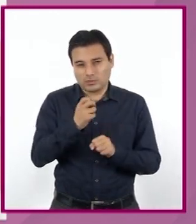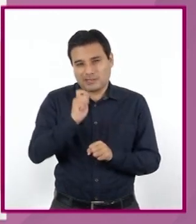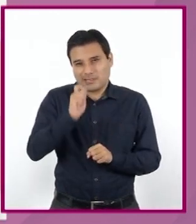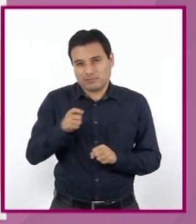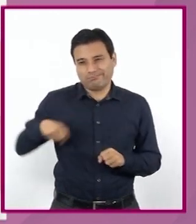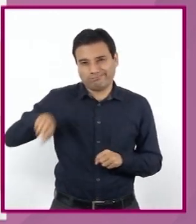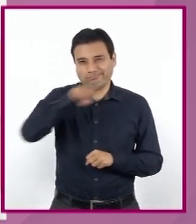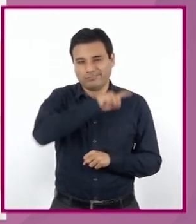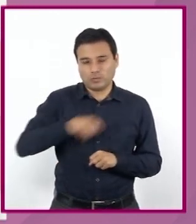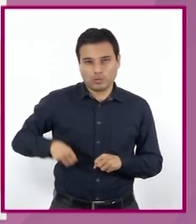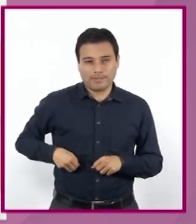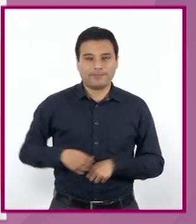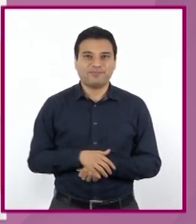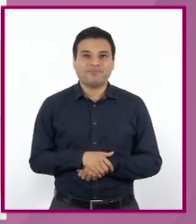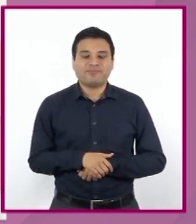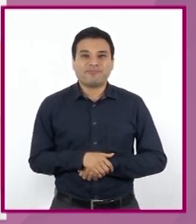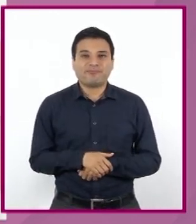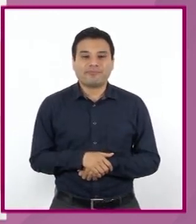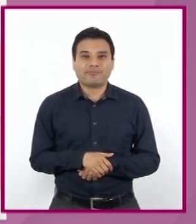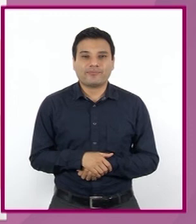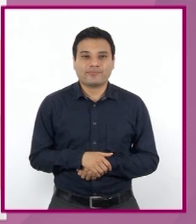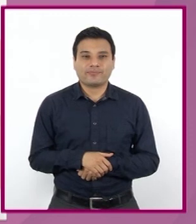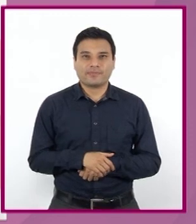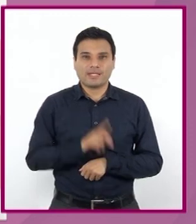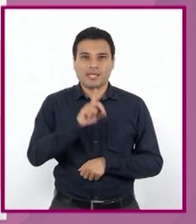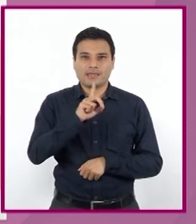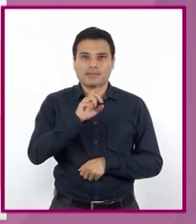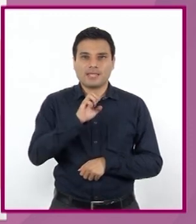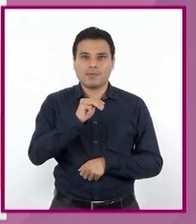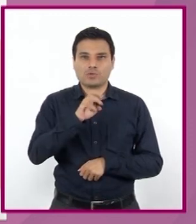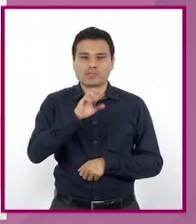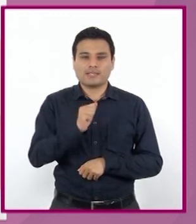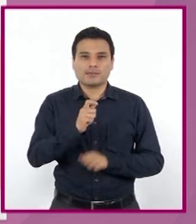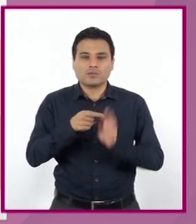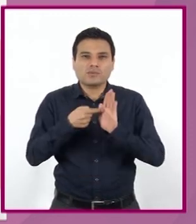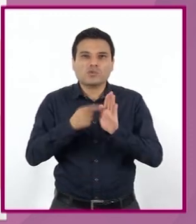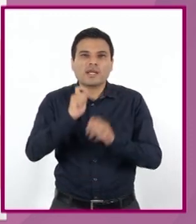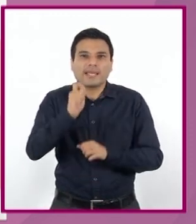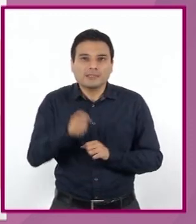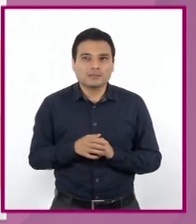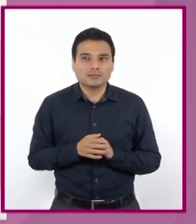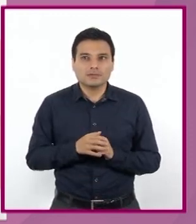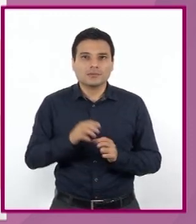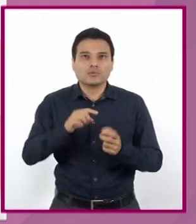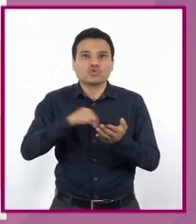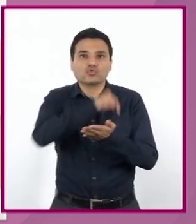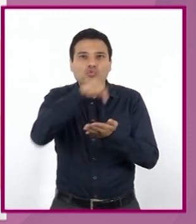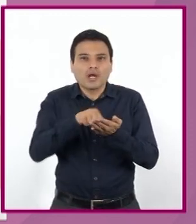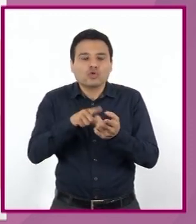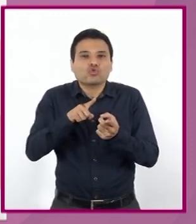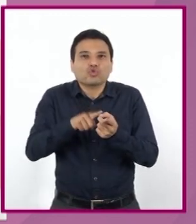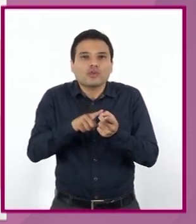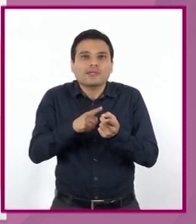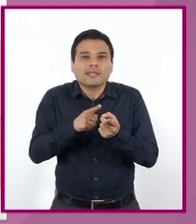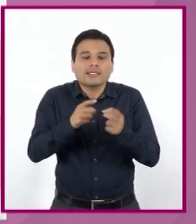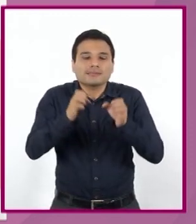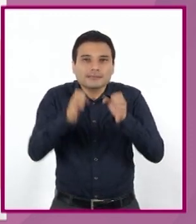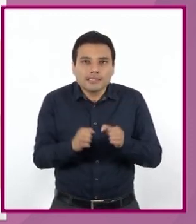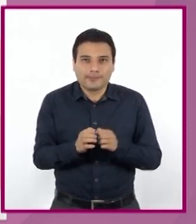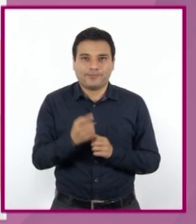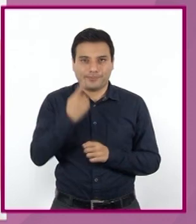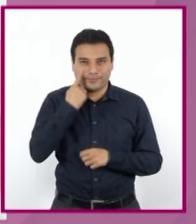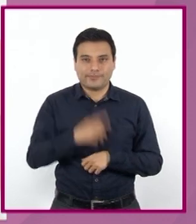Demostrativos. Se utilizan para indicar dónde se encuentra algo o alguien en relación con quien está hablando.